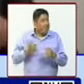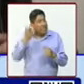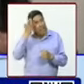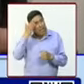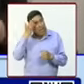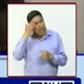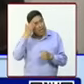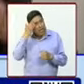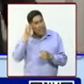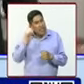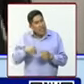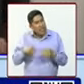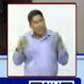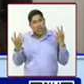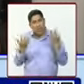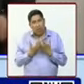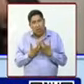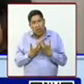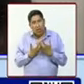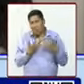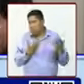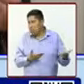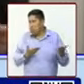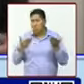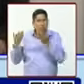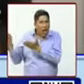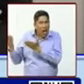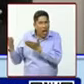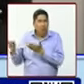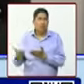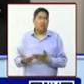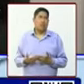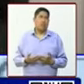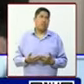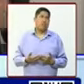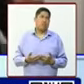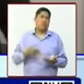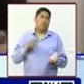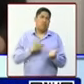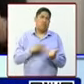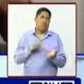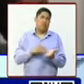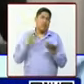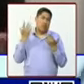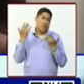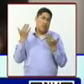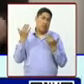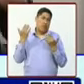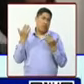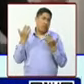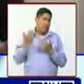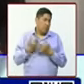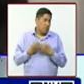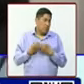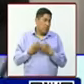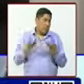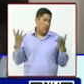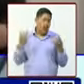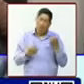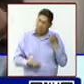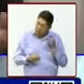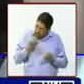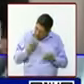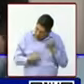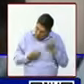saber si se va a coordinar o no el traslado. Eso tienen que determinar todavía los médicos, que están esperando varias evaluaciones